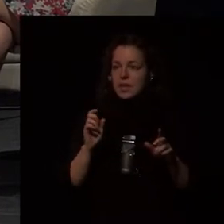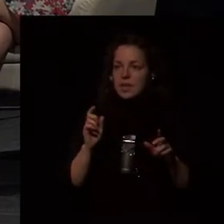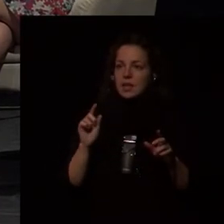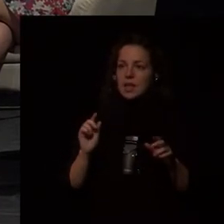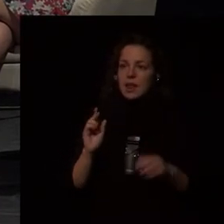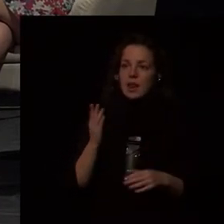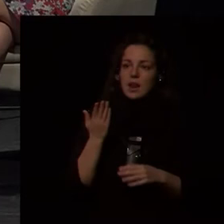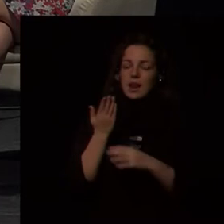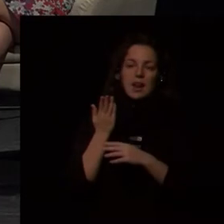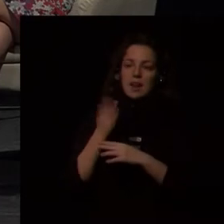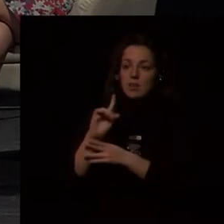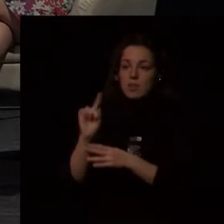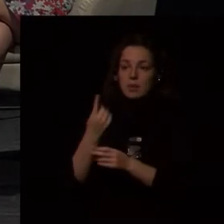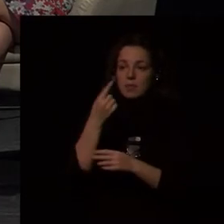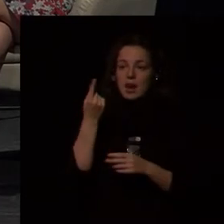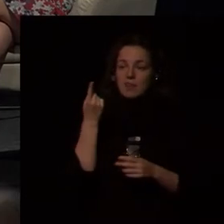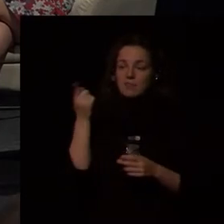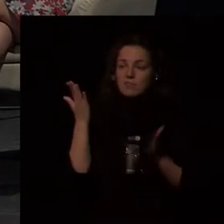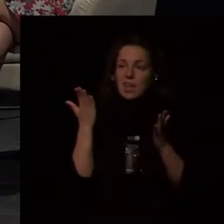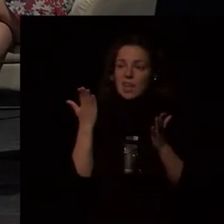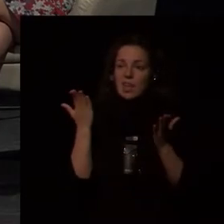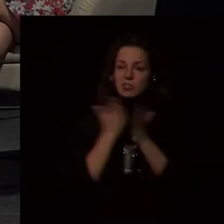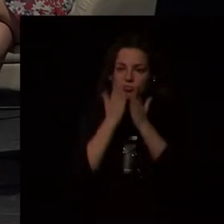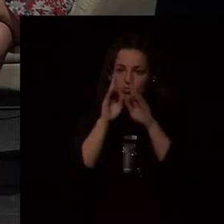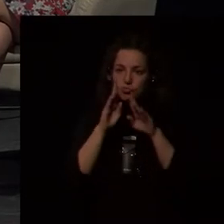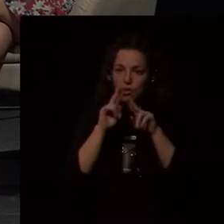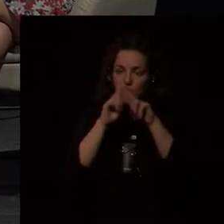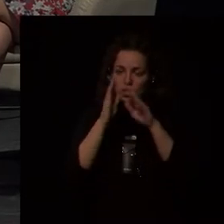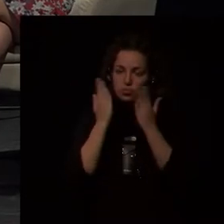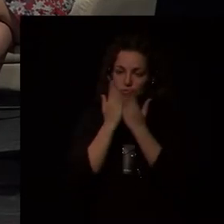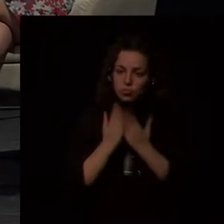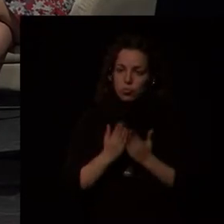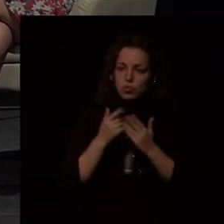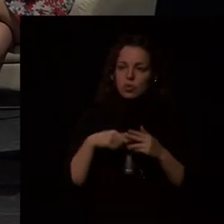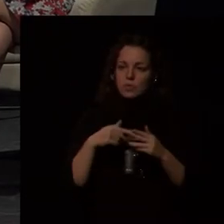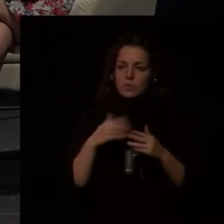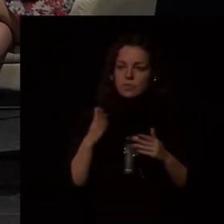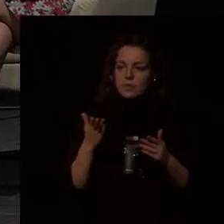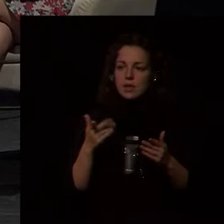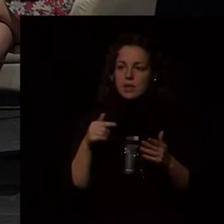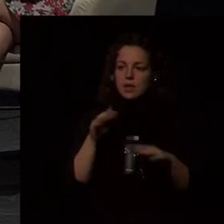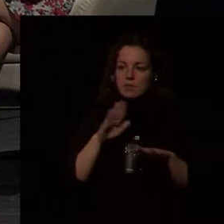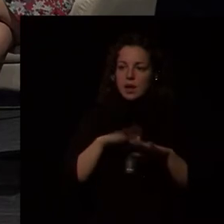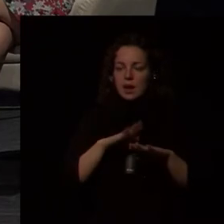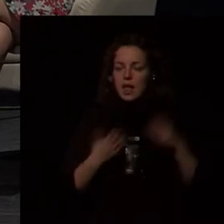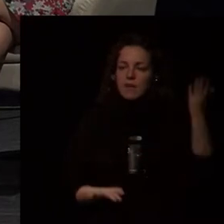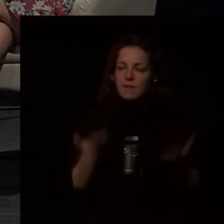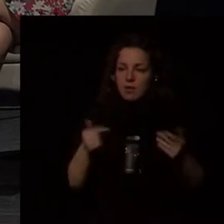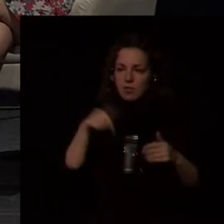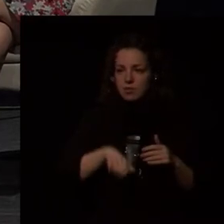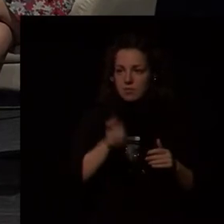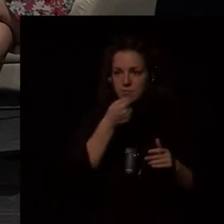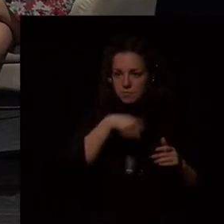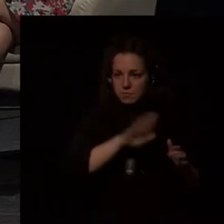que él hizo sobre la evaluación, y que hace años para nosotros Matarazzo era el referente de la evaluación en este país, donde